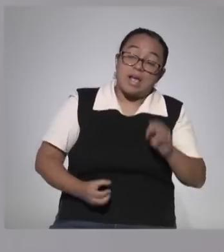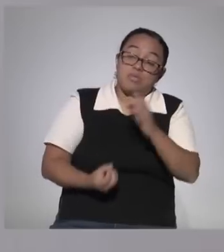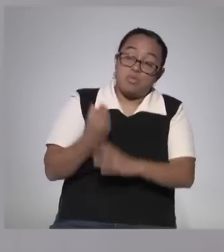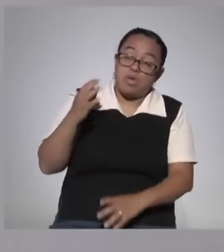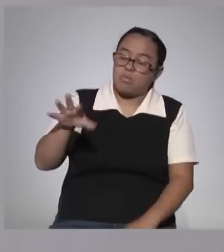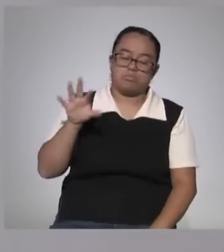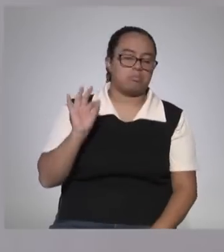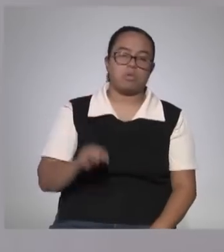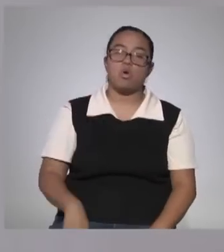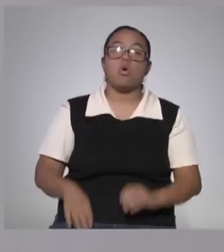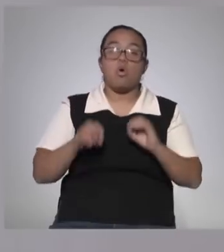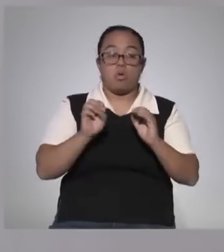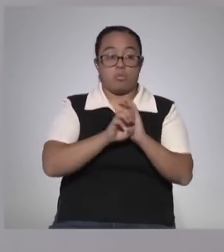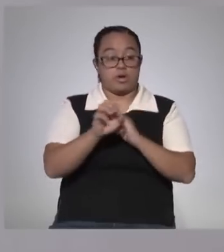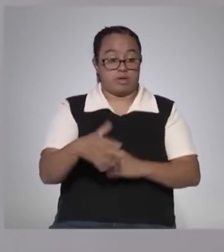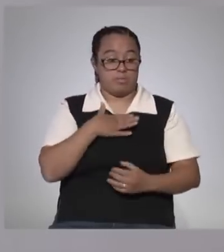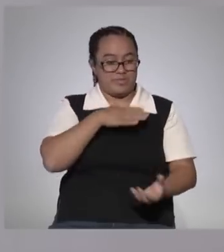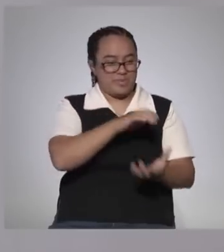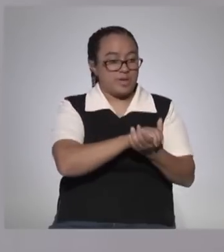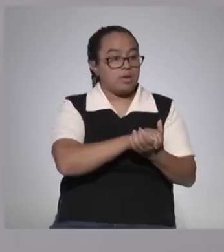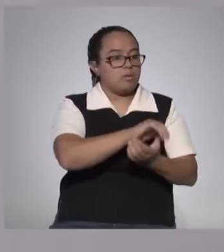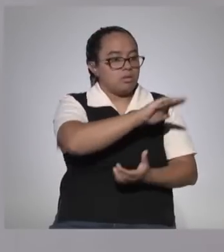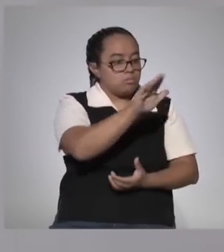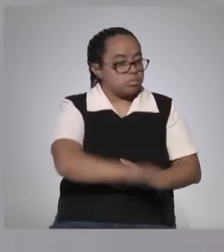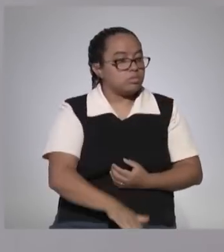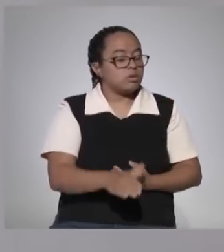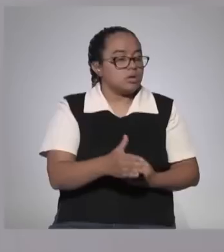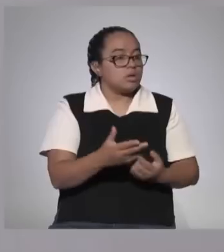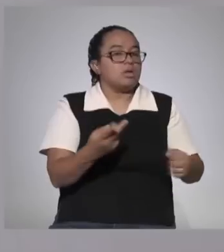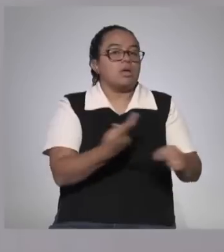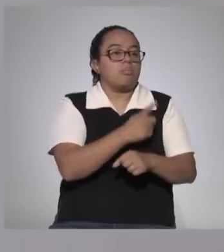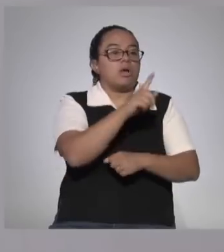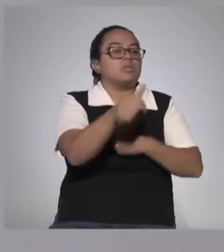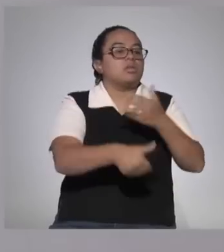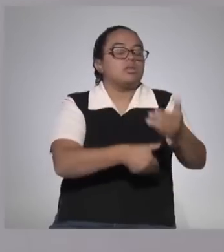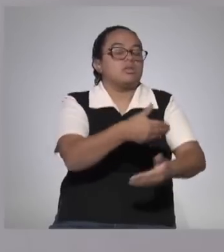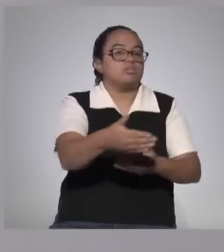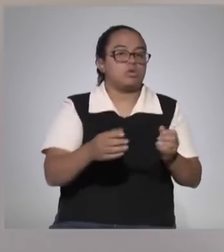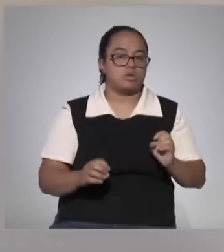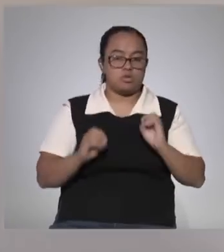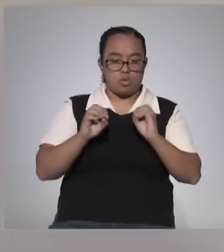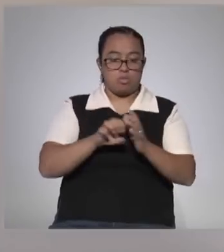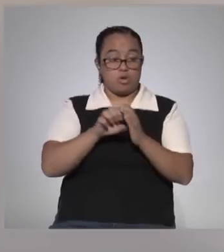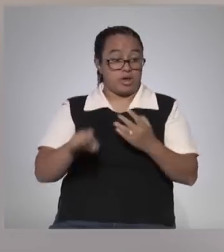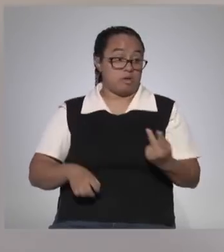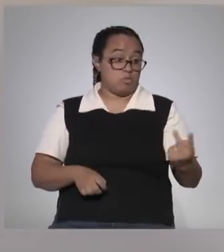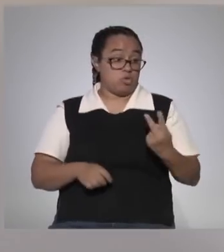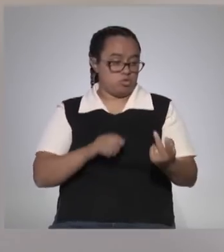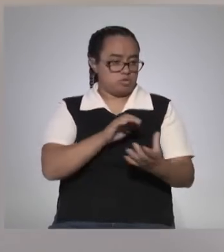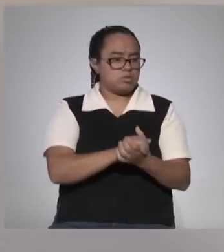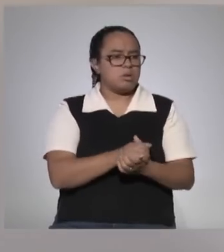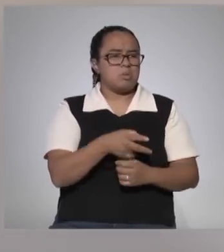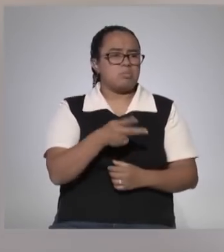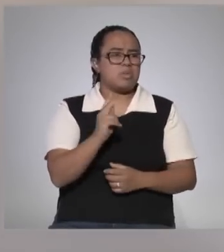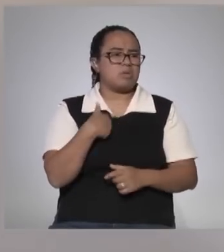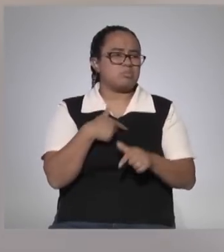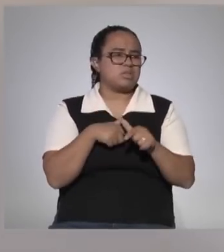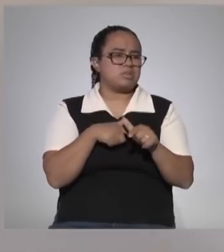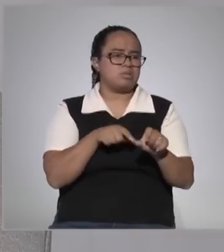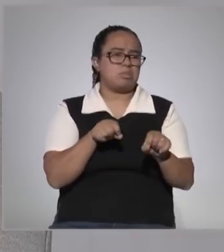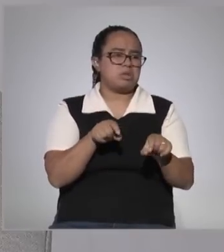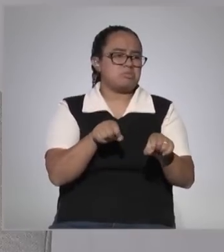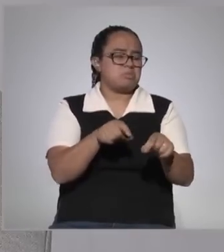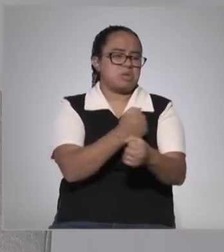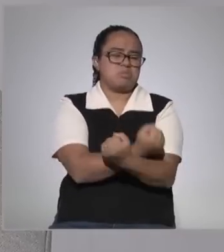perdí a mi pareja, no de qué pasa cuando yo sigo en pareja, pero me siento aburrido y estancado, ¿no? Sí. ¿Cómo lo hablamos? ¿Cómo lo